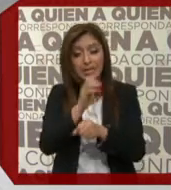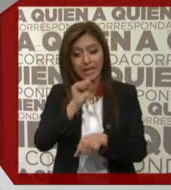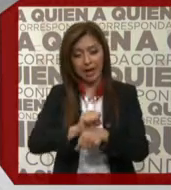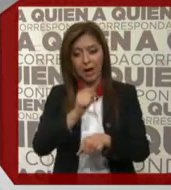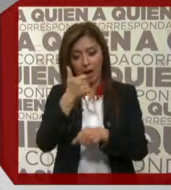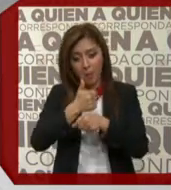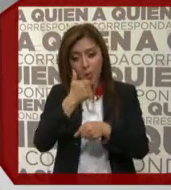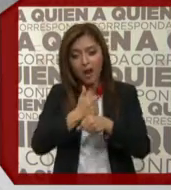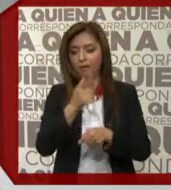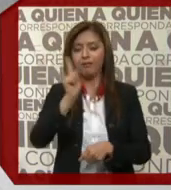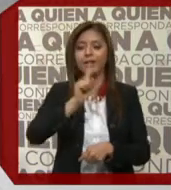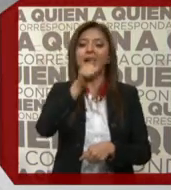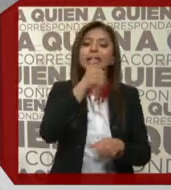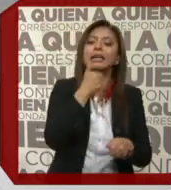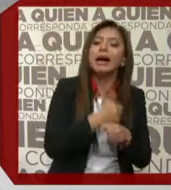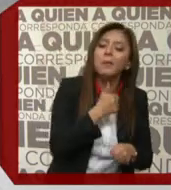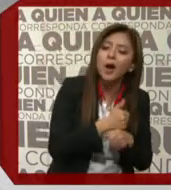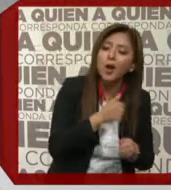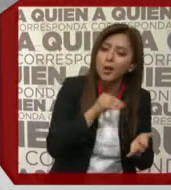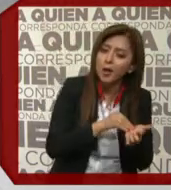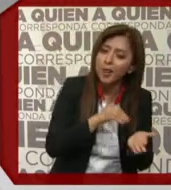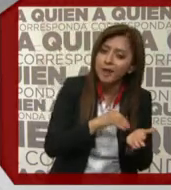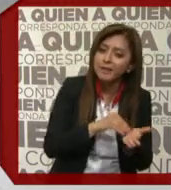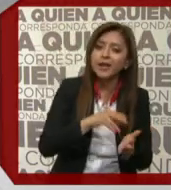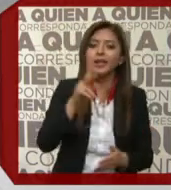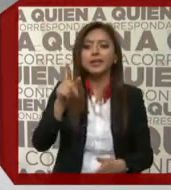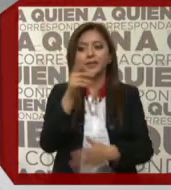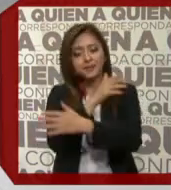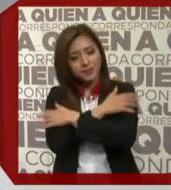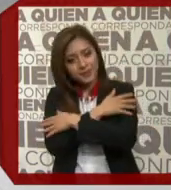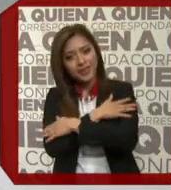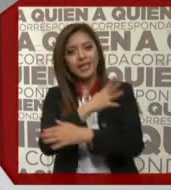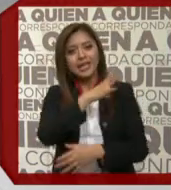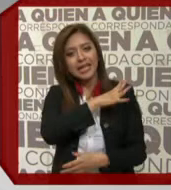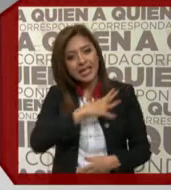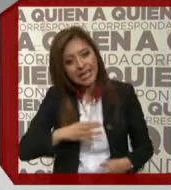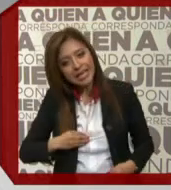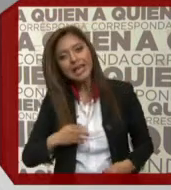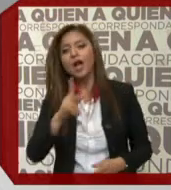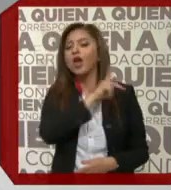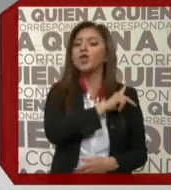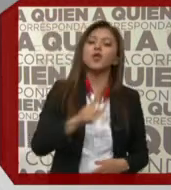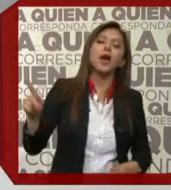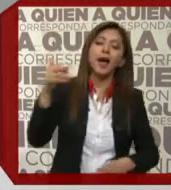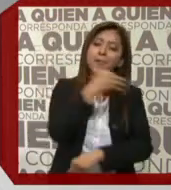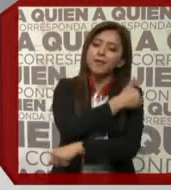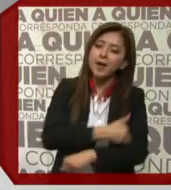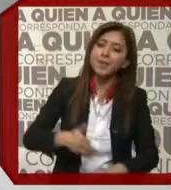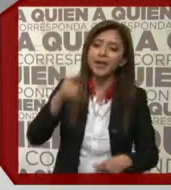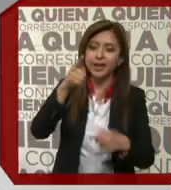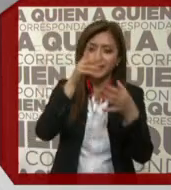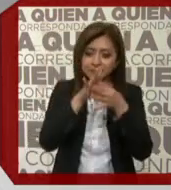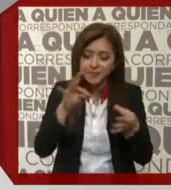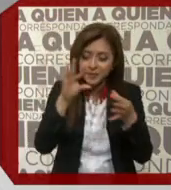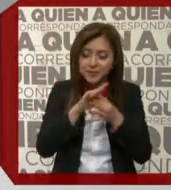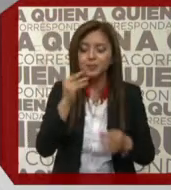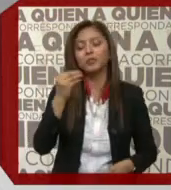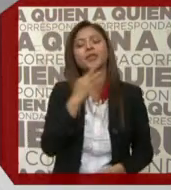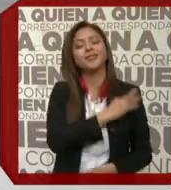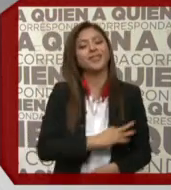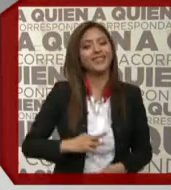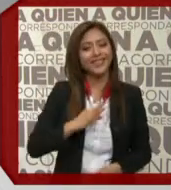Y le mandamos un abrazote a tu hija, a tu mujer, a la familia y a toda tu familia, a toda tu familia, ¿eh? Jorge,